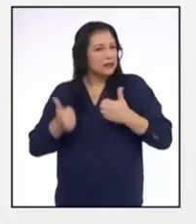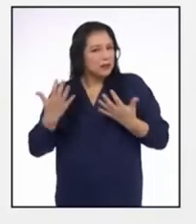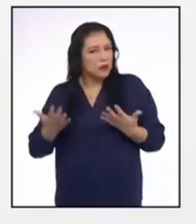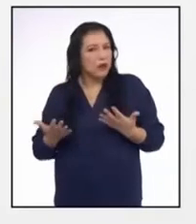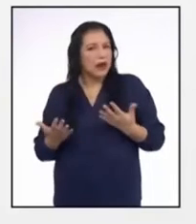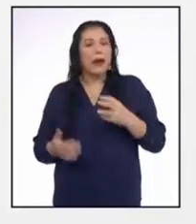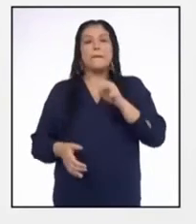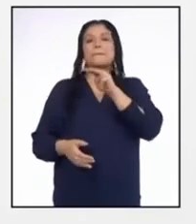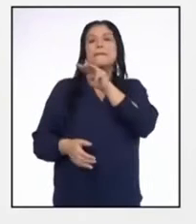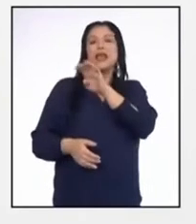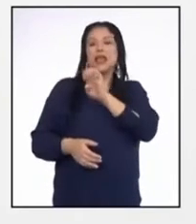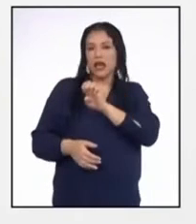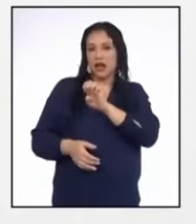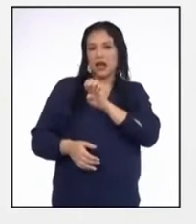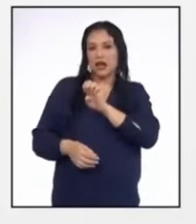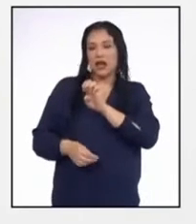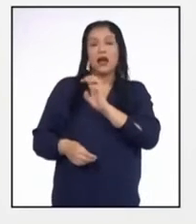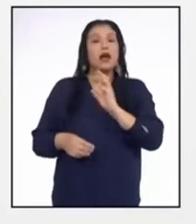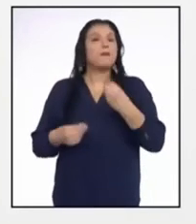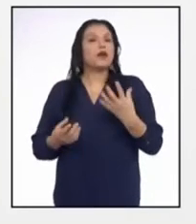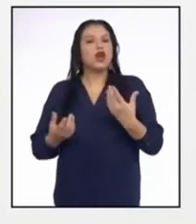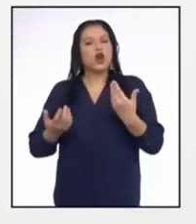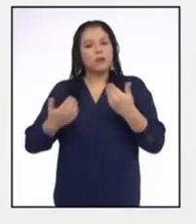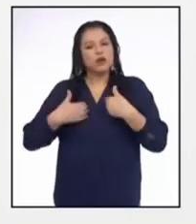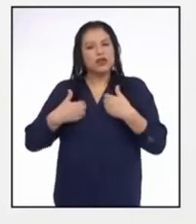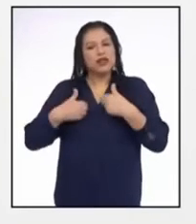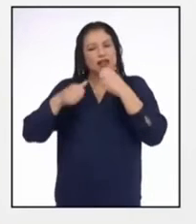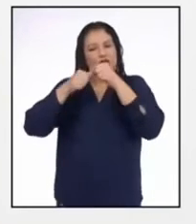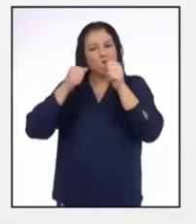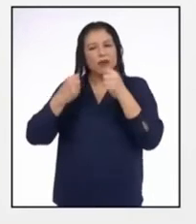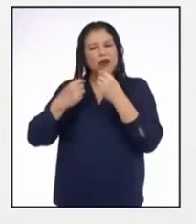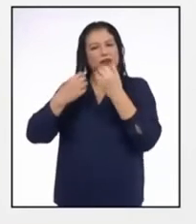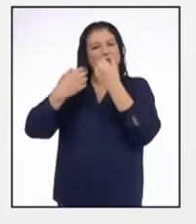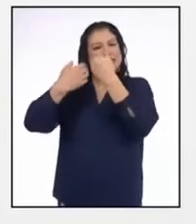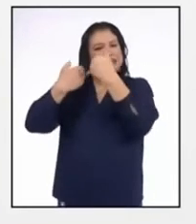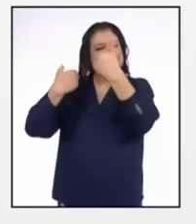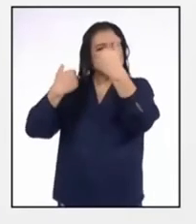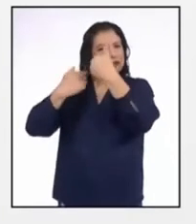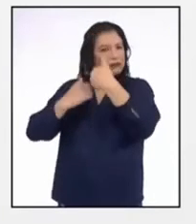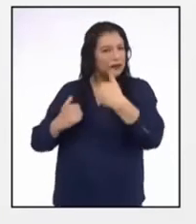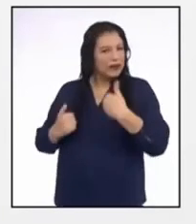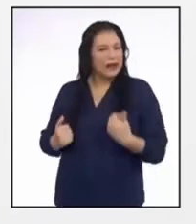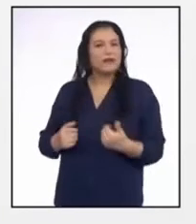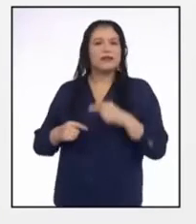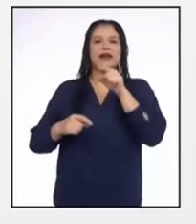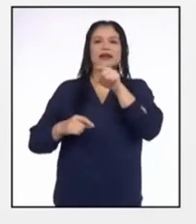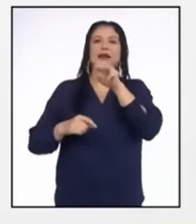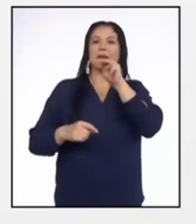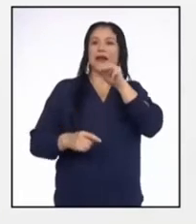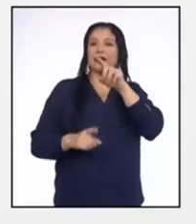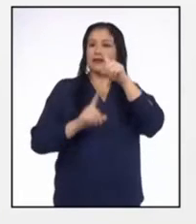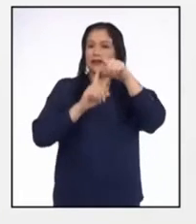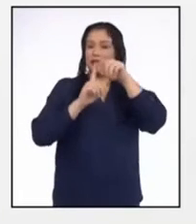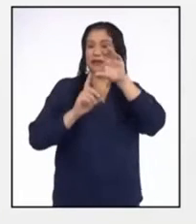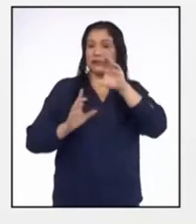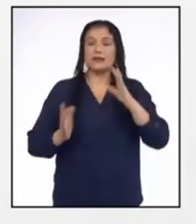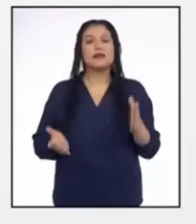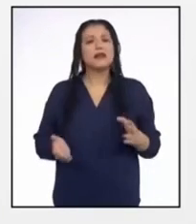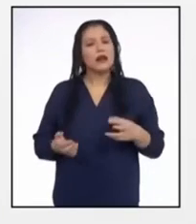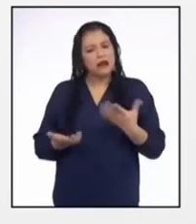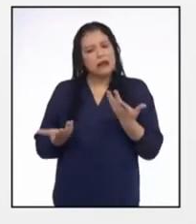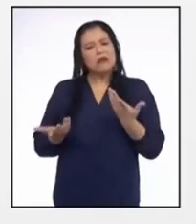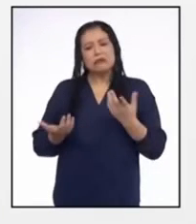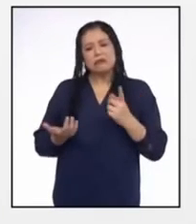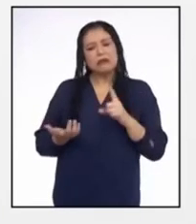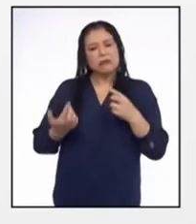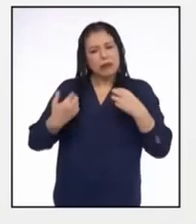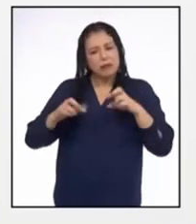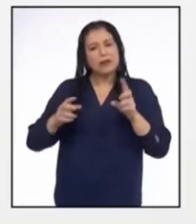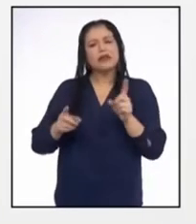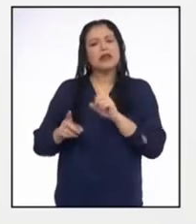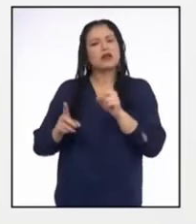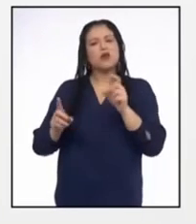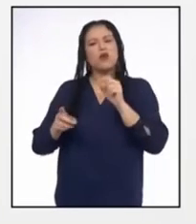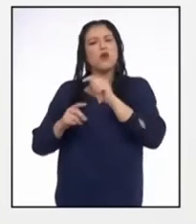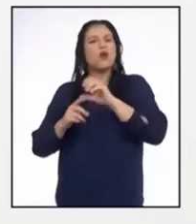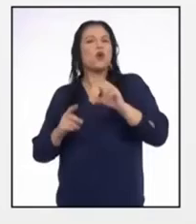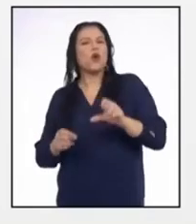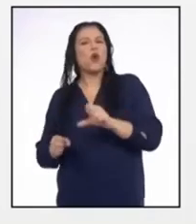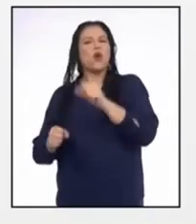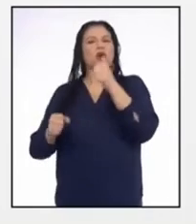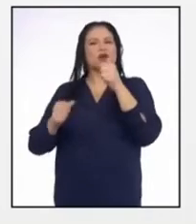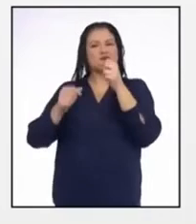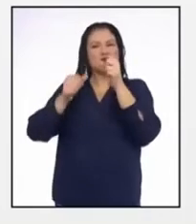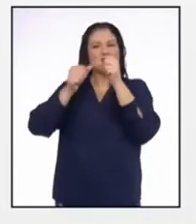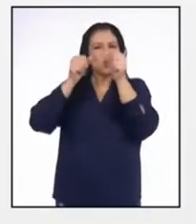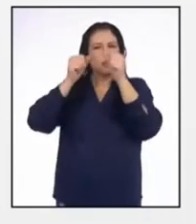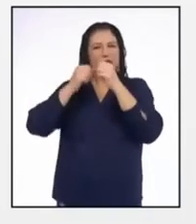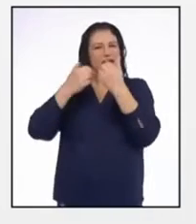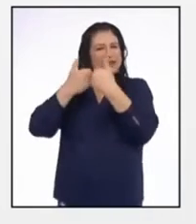sería la mediana, pues como tiene datos más dispersos, esta medida de tendencia central le permite no afectarse por datos